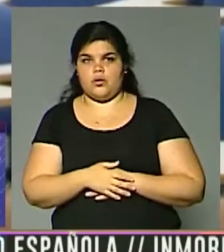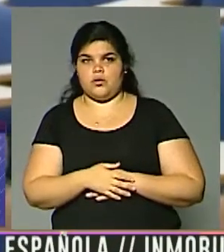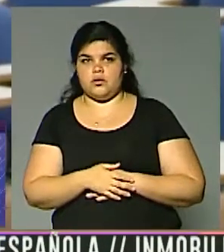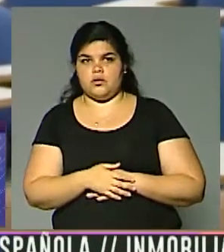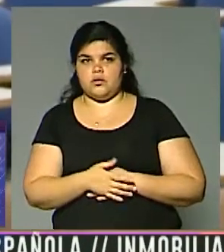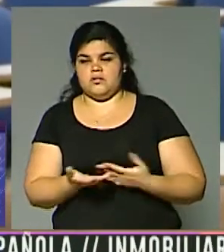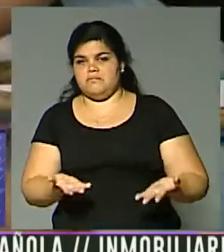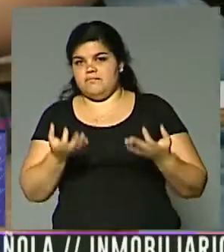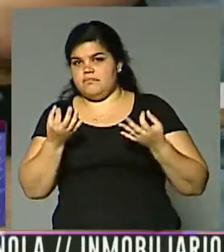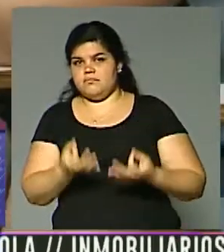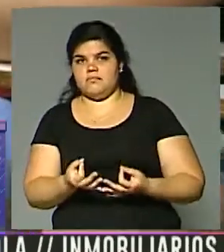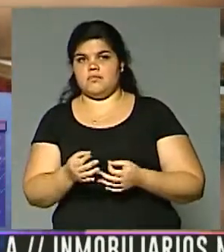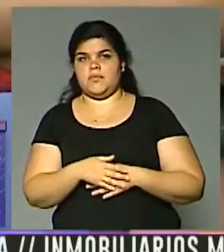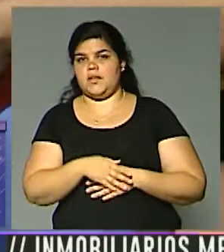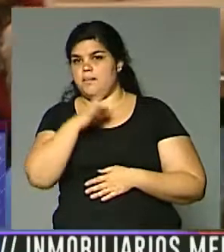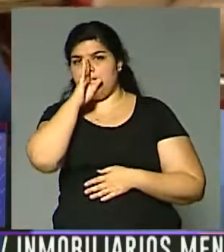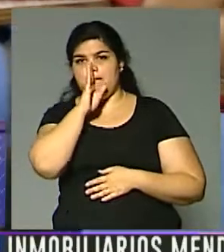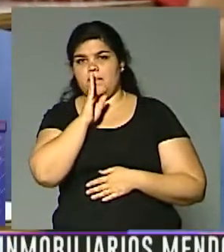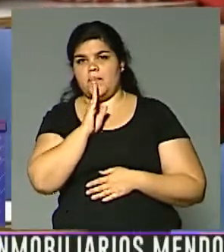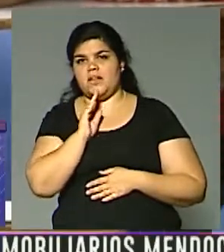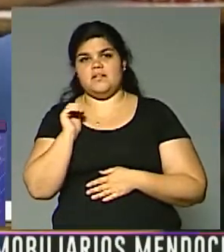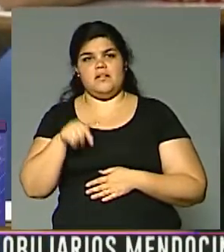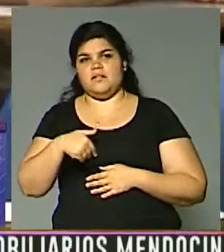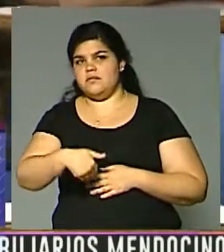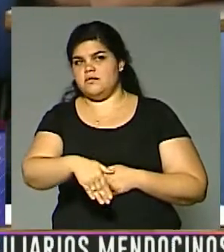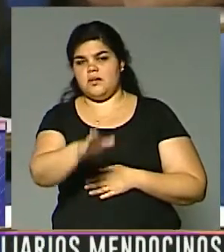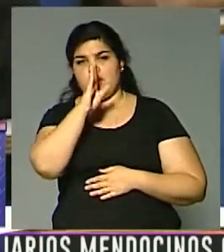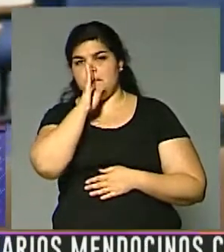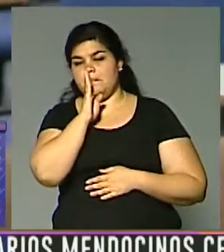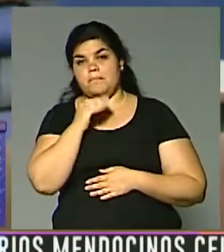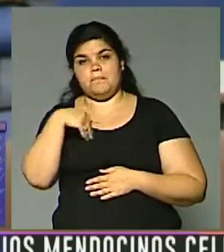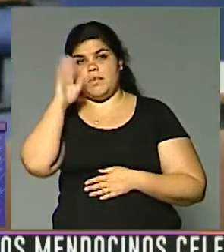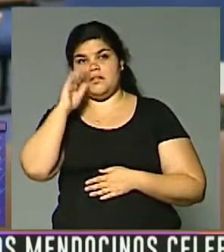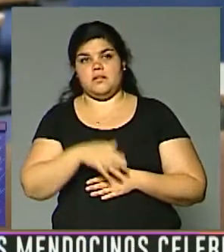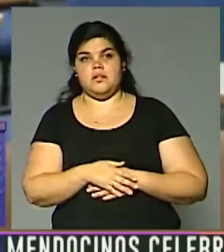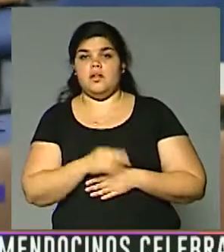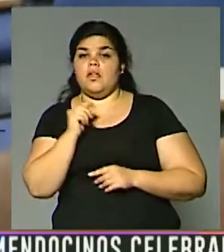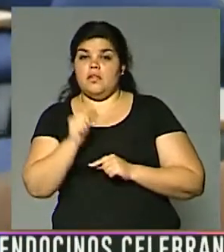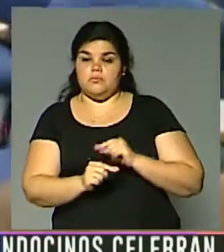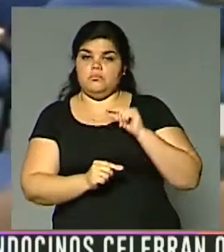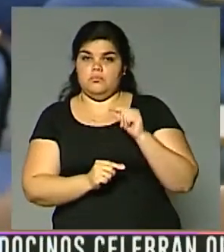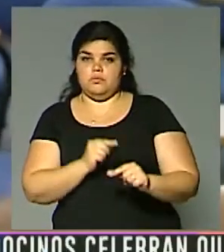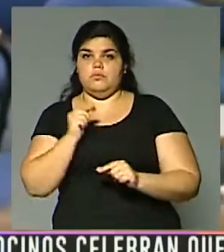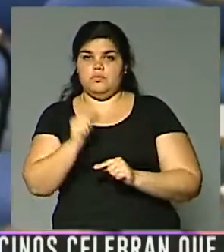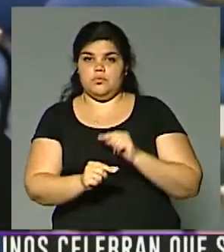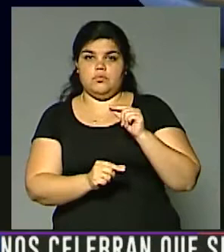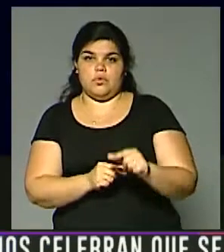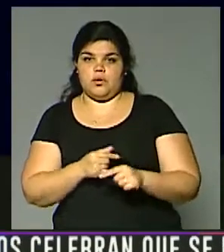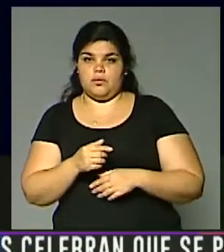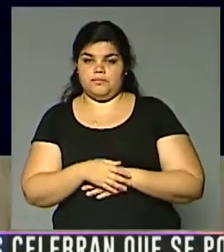obviamente que para ciencias lo primero que no tiene que tener este tipo de cosas bueno voy a hacer un caminito que vamos a tener que ir recorriendo de a